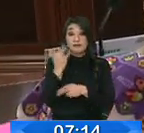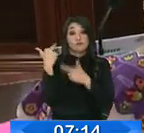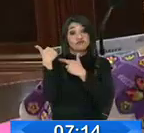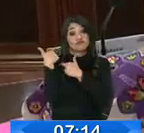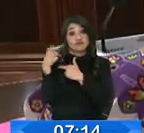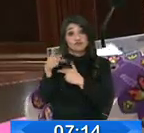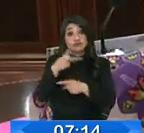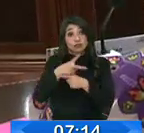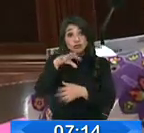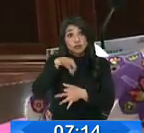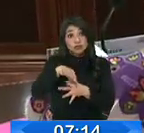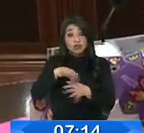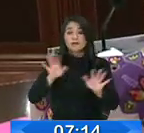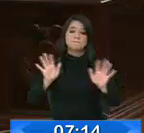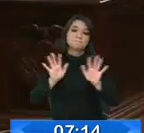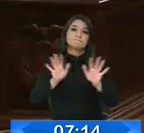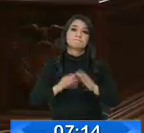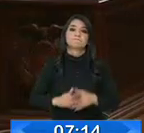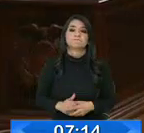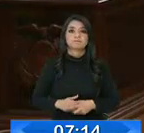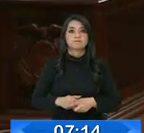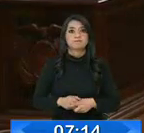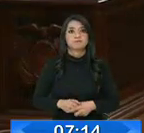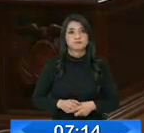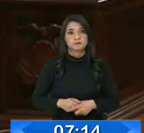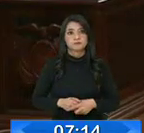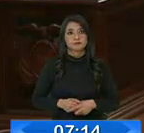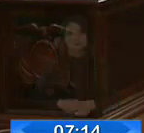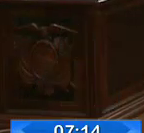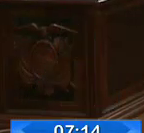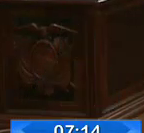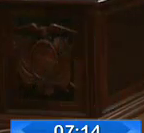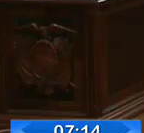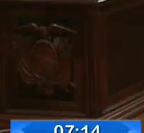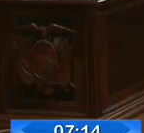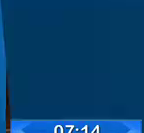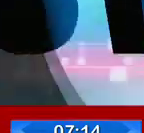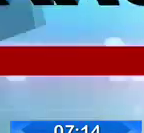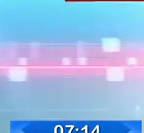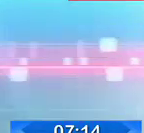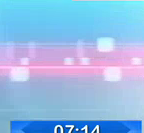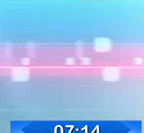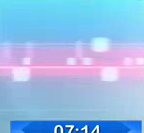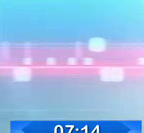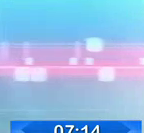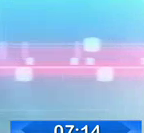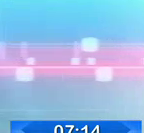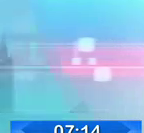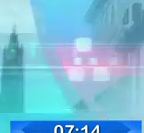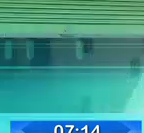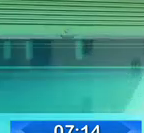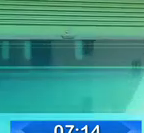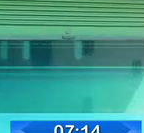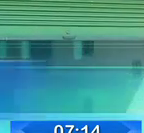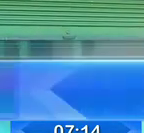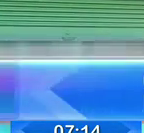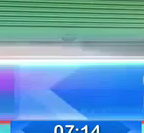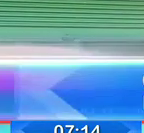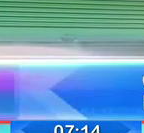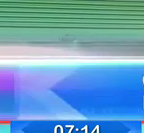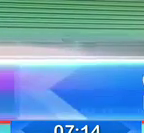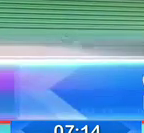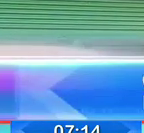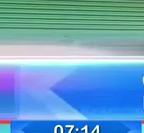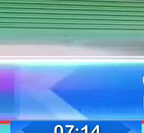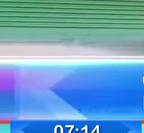del Consejo Nacional Electoral, informó Héctor Romero. 7:14 en la mañana, nos vamos a